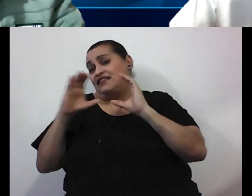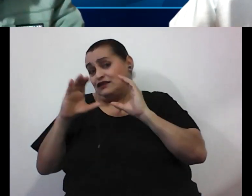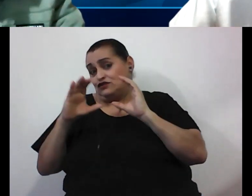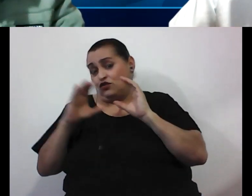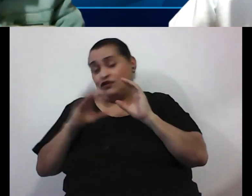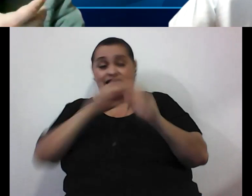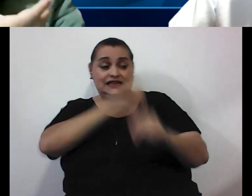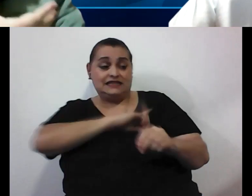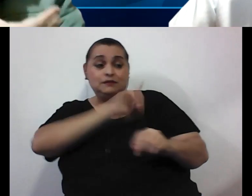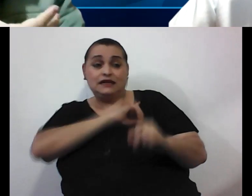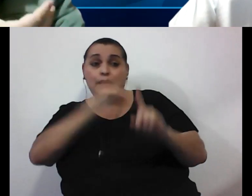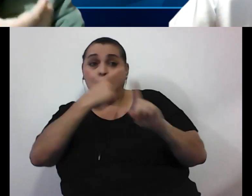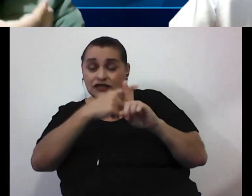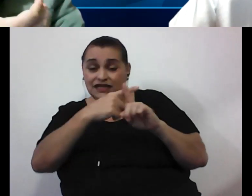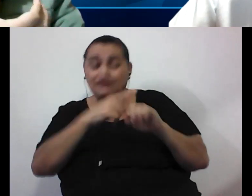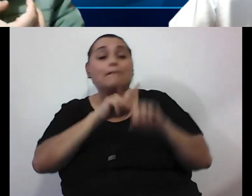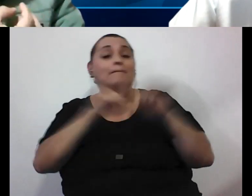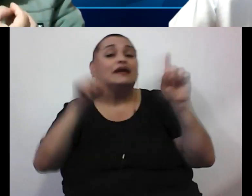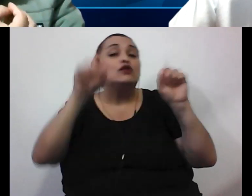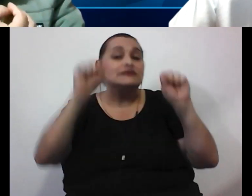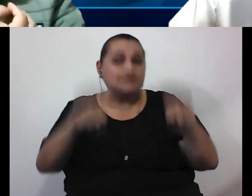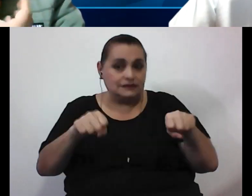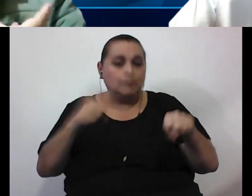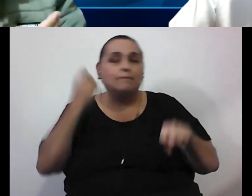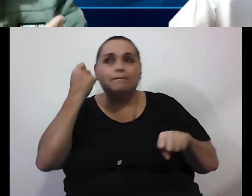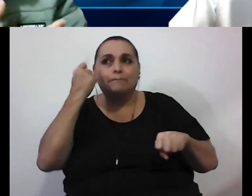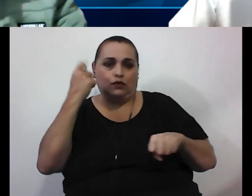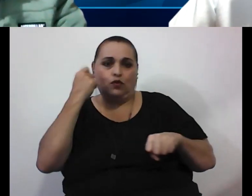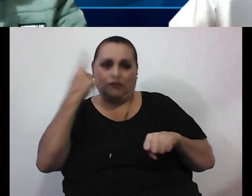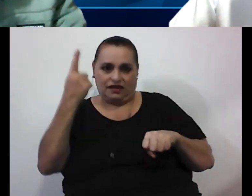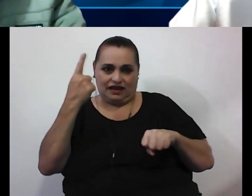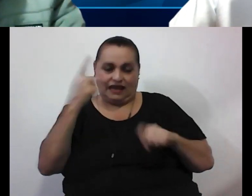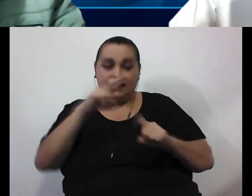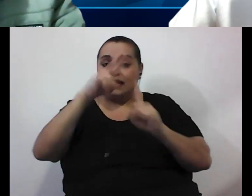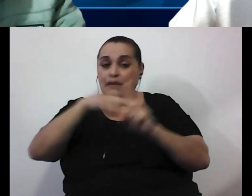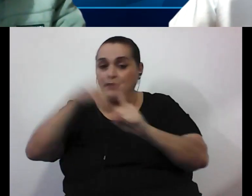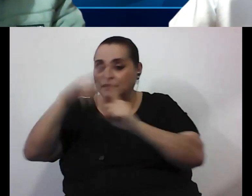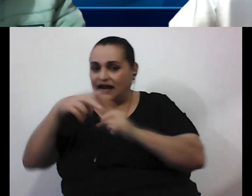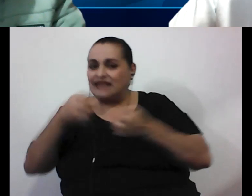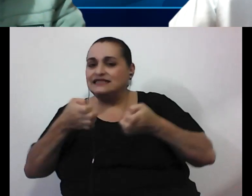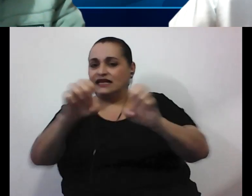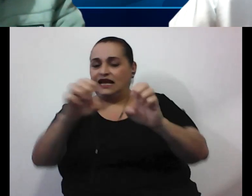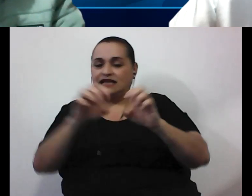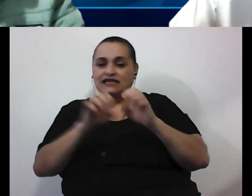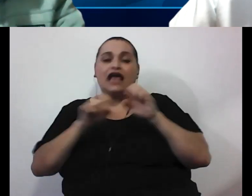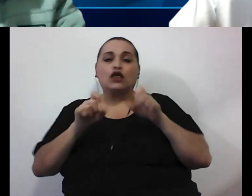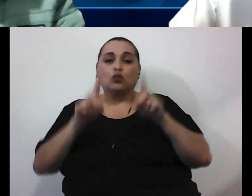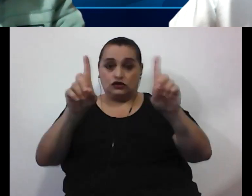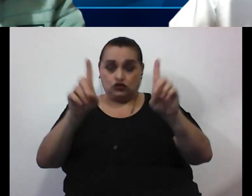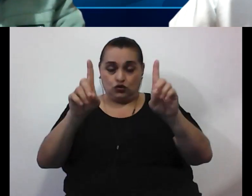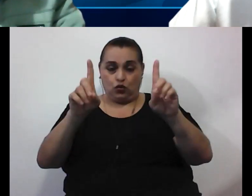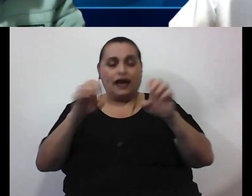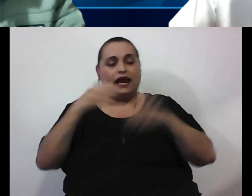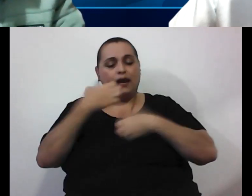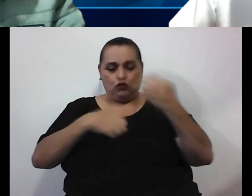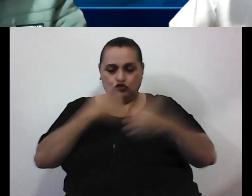pero sí para comprender e implementar estrategias de educación emocional en el aula. Entonces